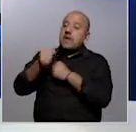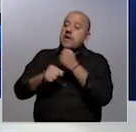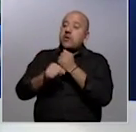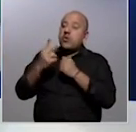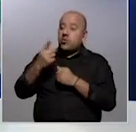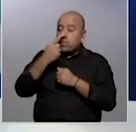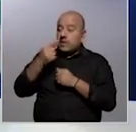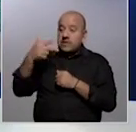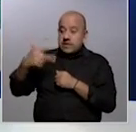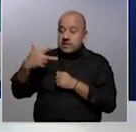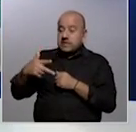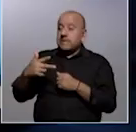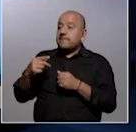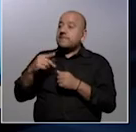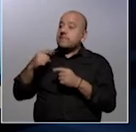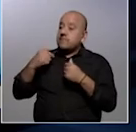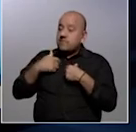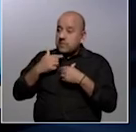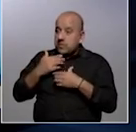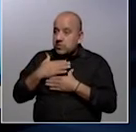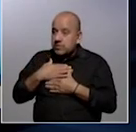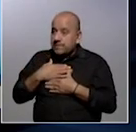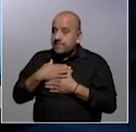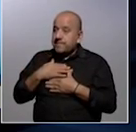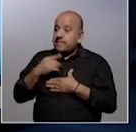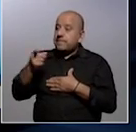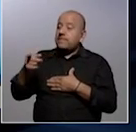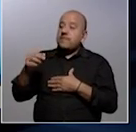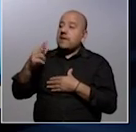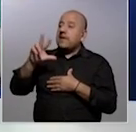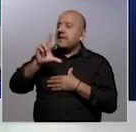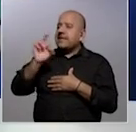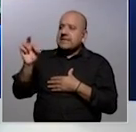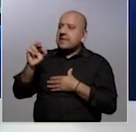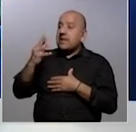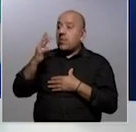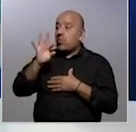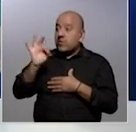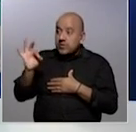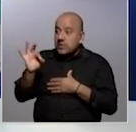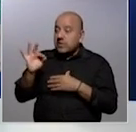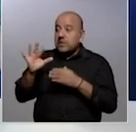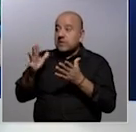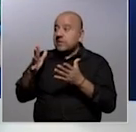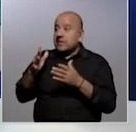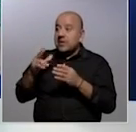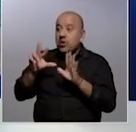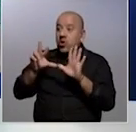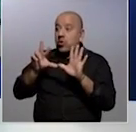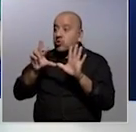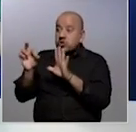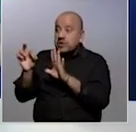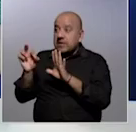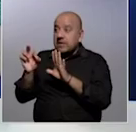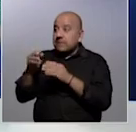que teníamos unas intervenciones en 300 400 ahora aumentamos a casi 800 pero